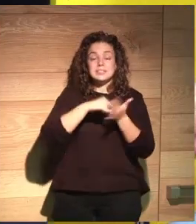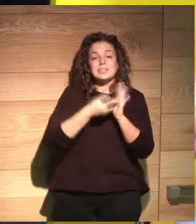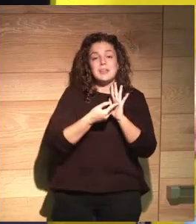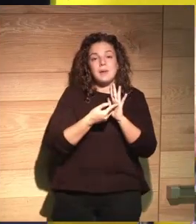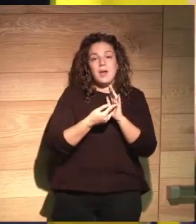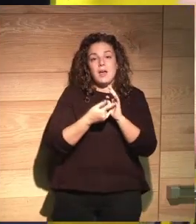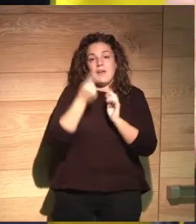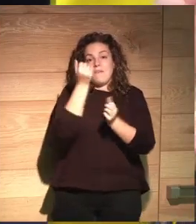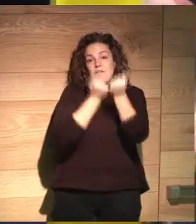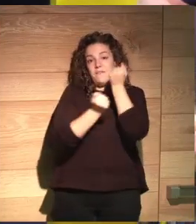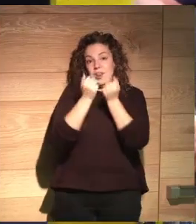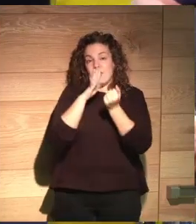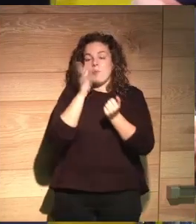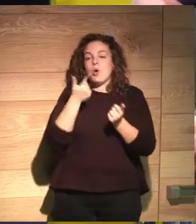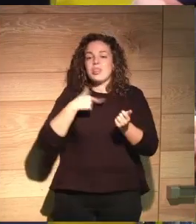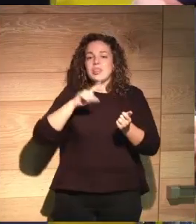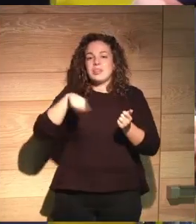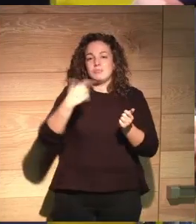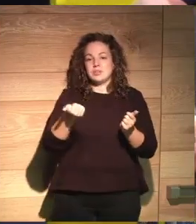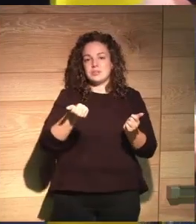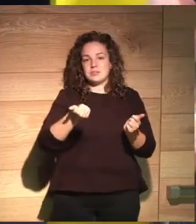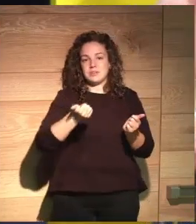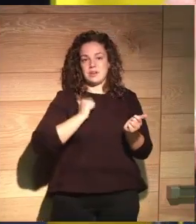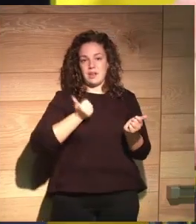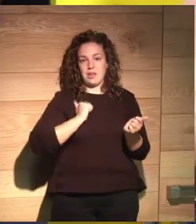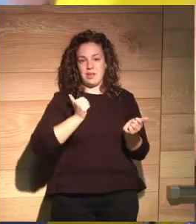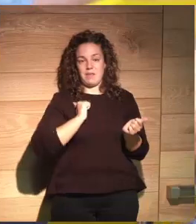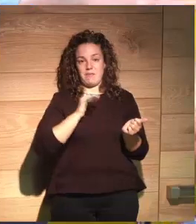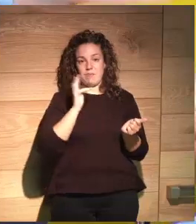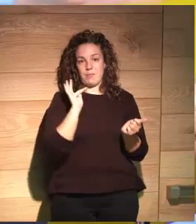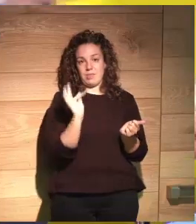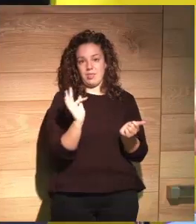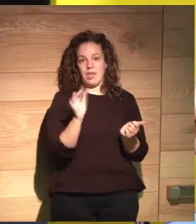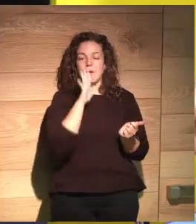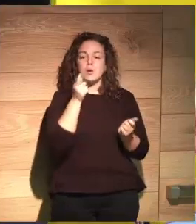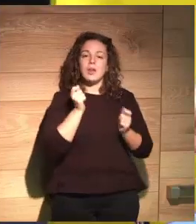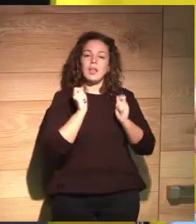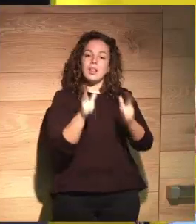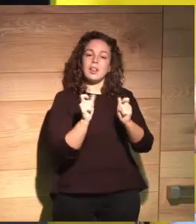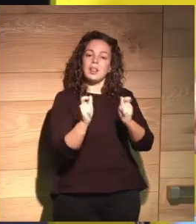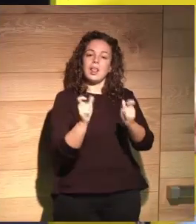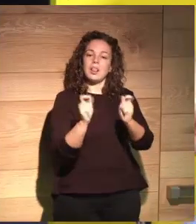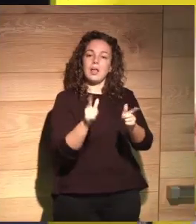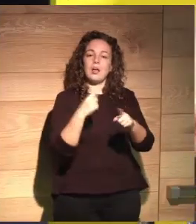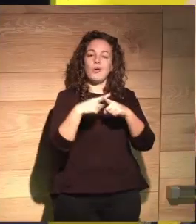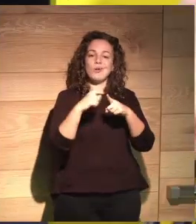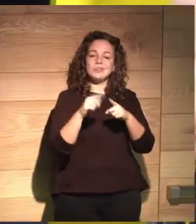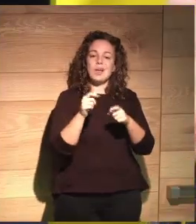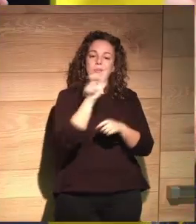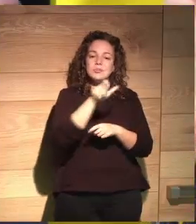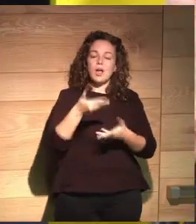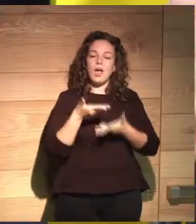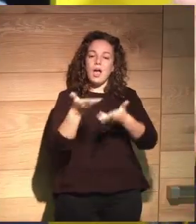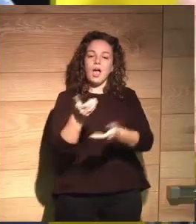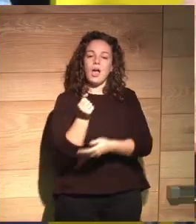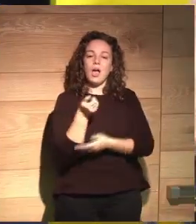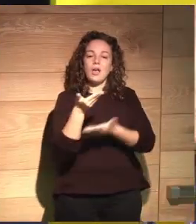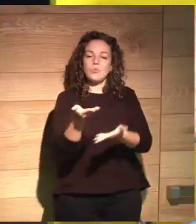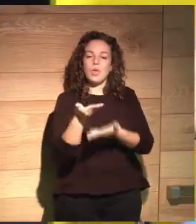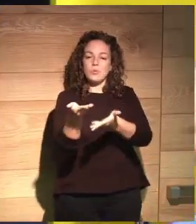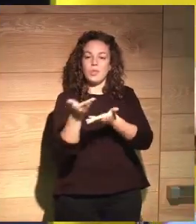financiero que después quiere su ventaja no es cierto no es que sea la generosidad digamos de inventar cosas que puede ayudar a la gente qué es lo que vos